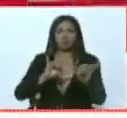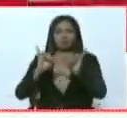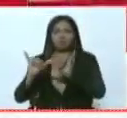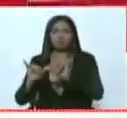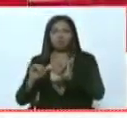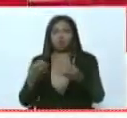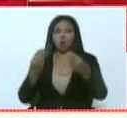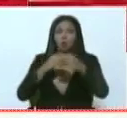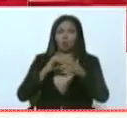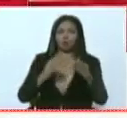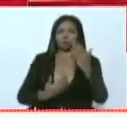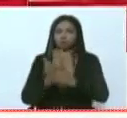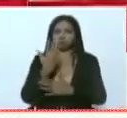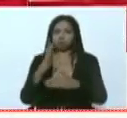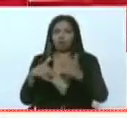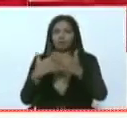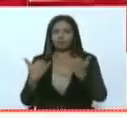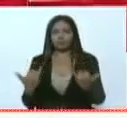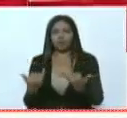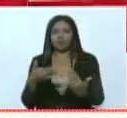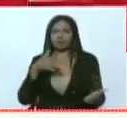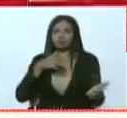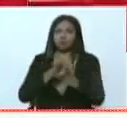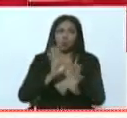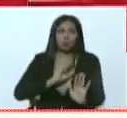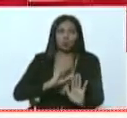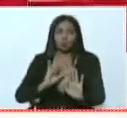los acuerdos que surjan allí serán soberanos.